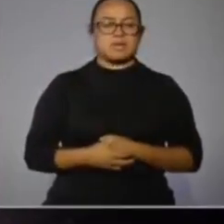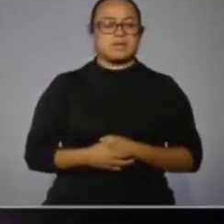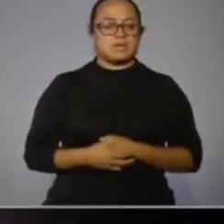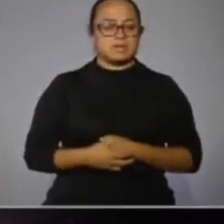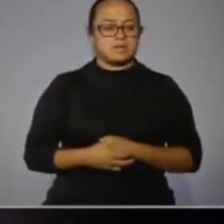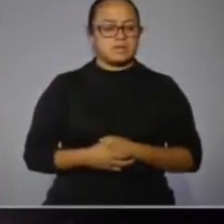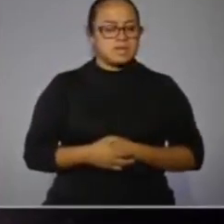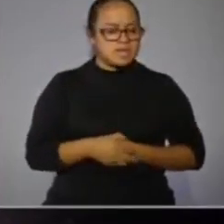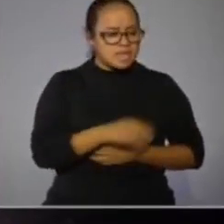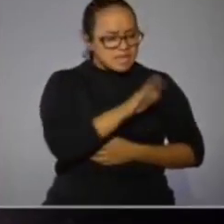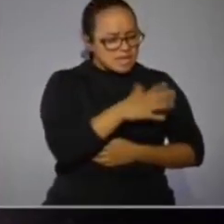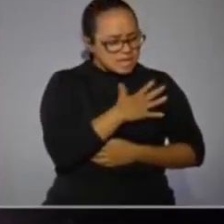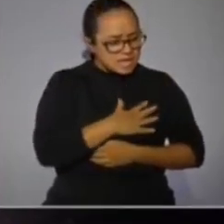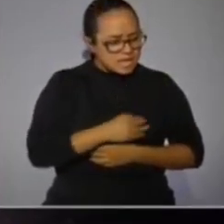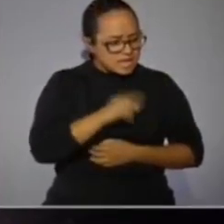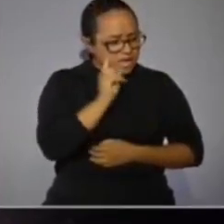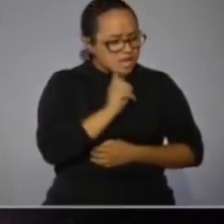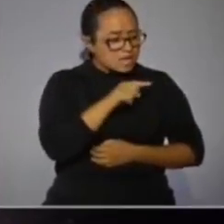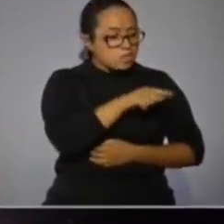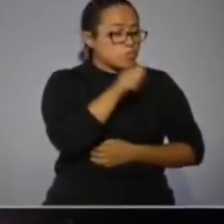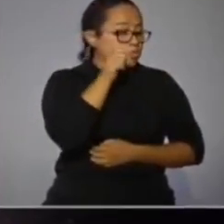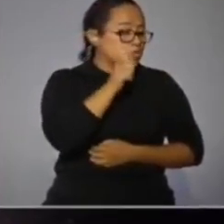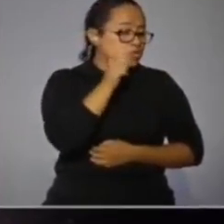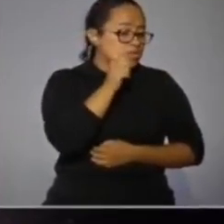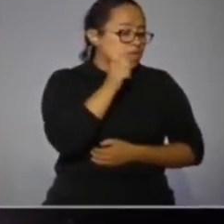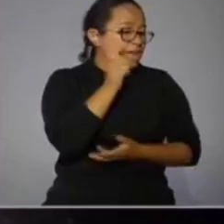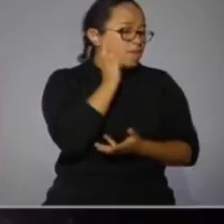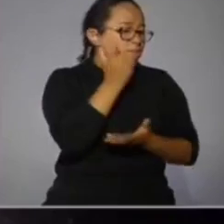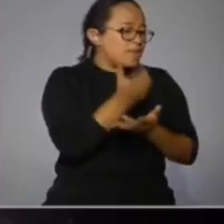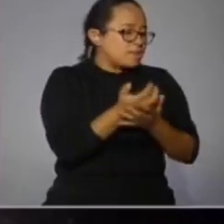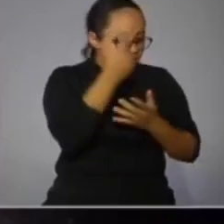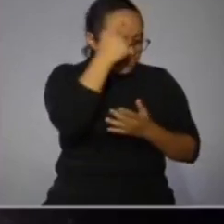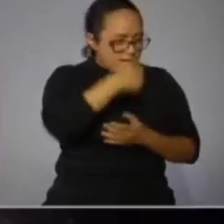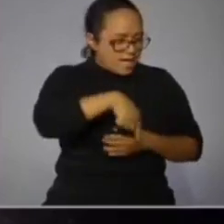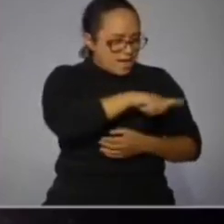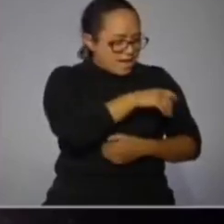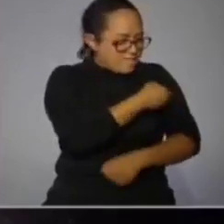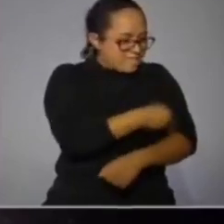Hija, tú sí eres la esperanza de nuestra pequeña familia.